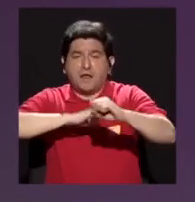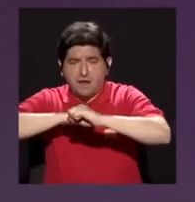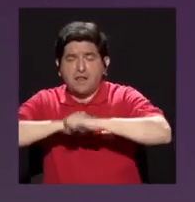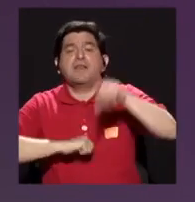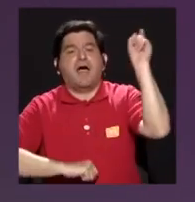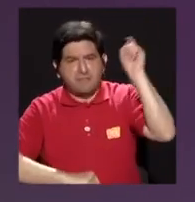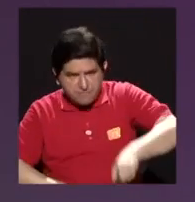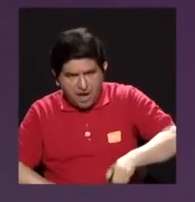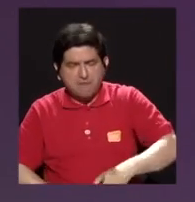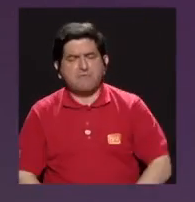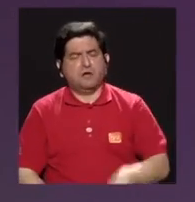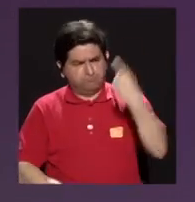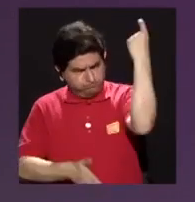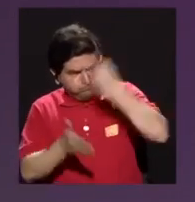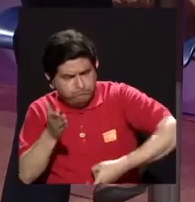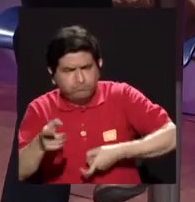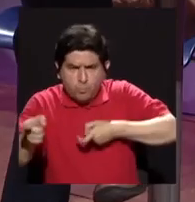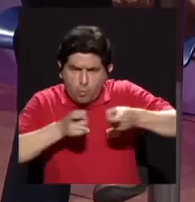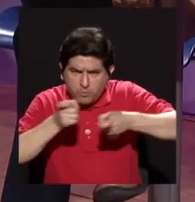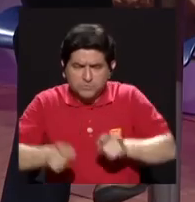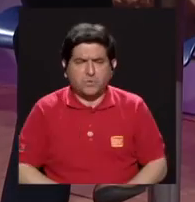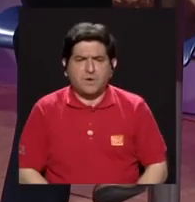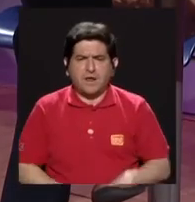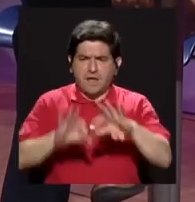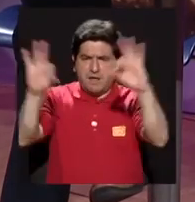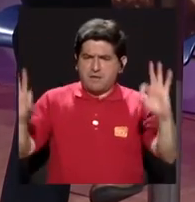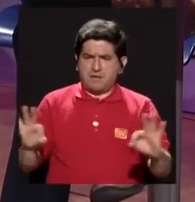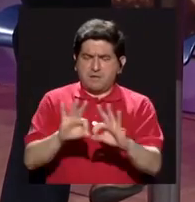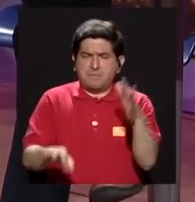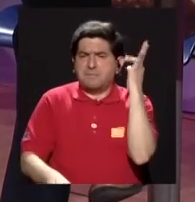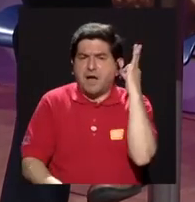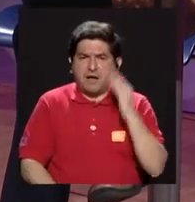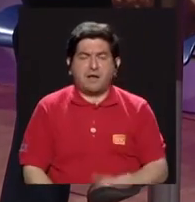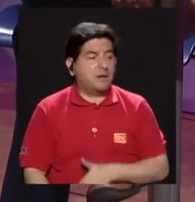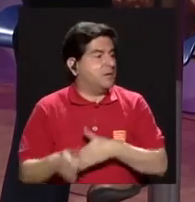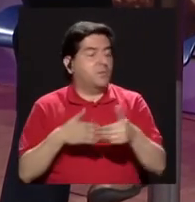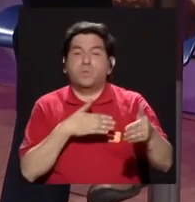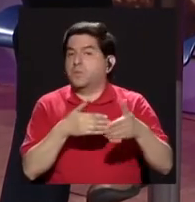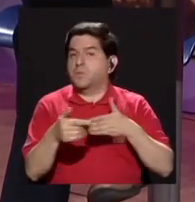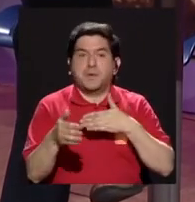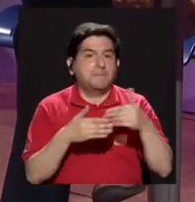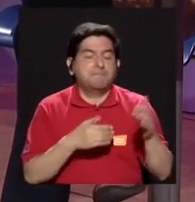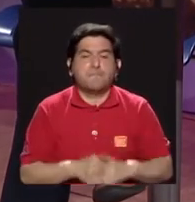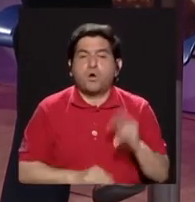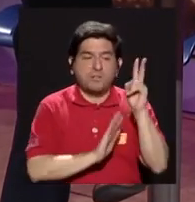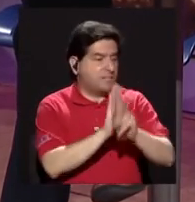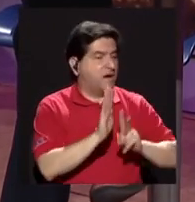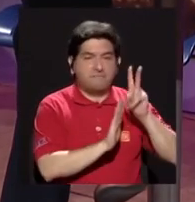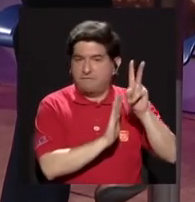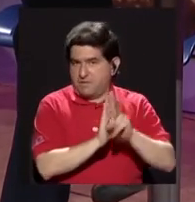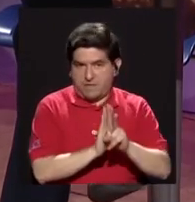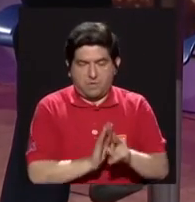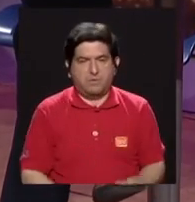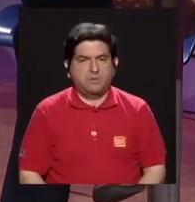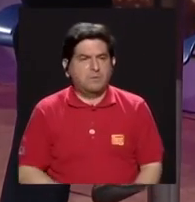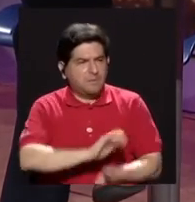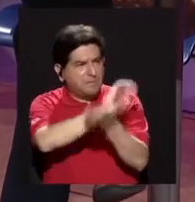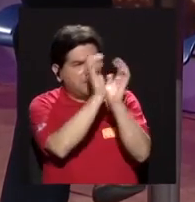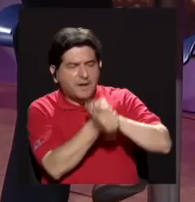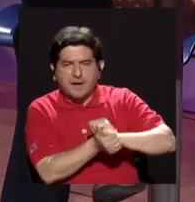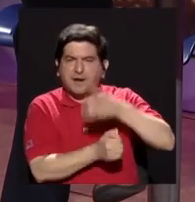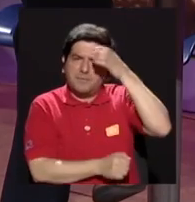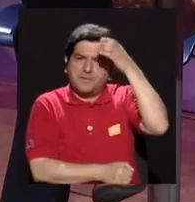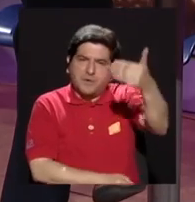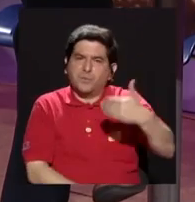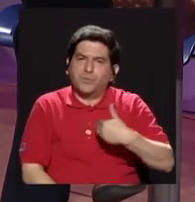debe de ser más fuerte en regular la imagen de las mujeres en cualquier vídeo verdad para cambiar esta cultura que